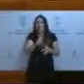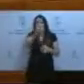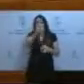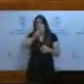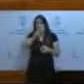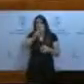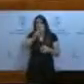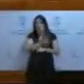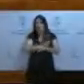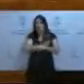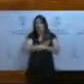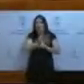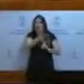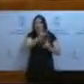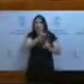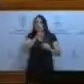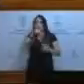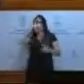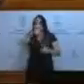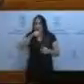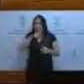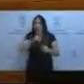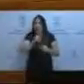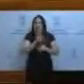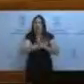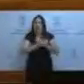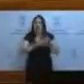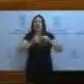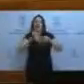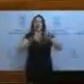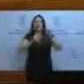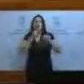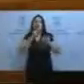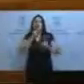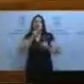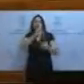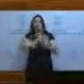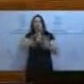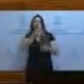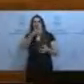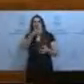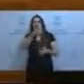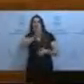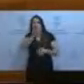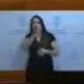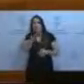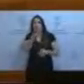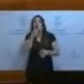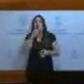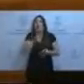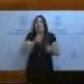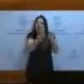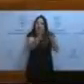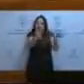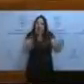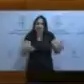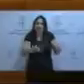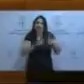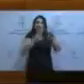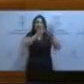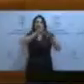de Medio Ambiente, hoy consejera de Fomento, Belén Fernández, una inversión de 1.300.000 euros, anunciaba un cercado de más de